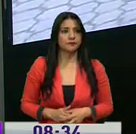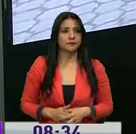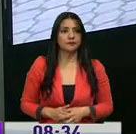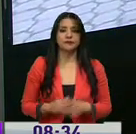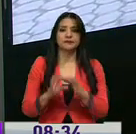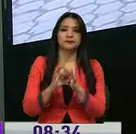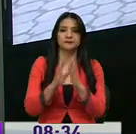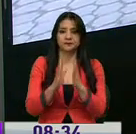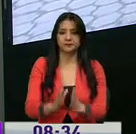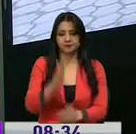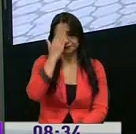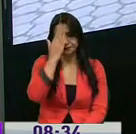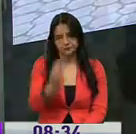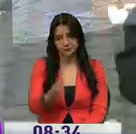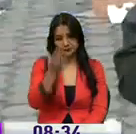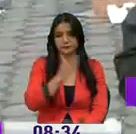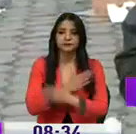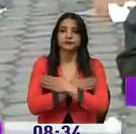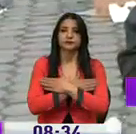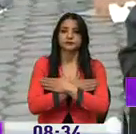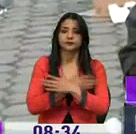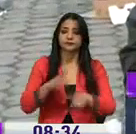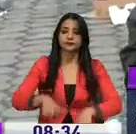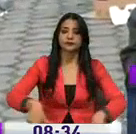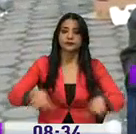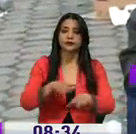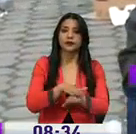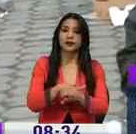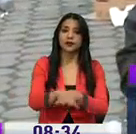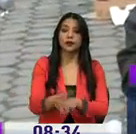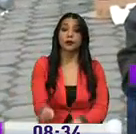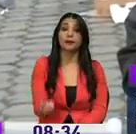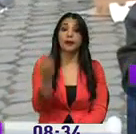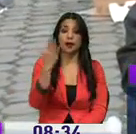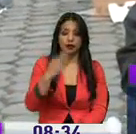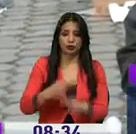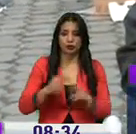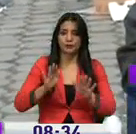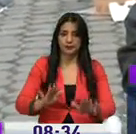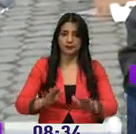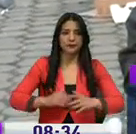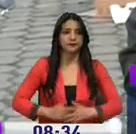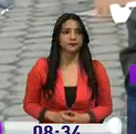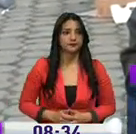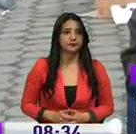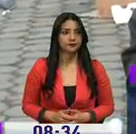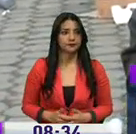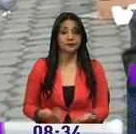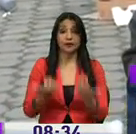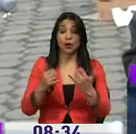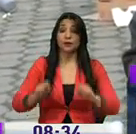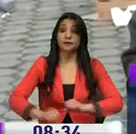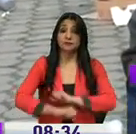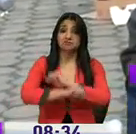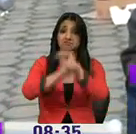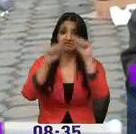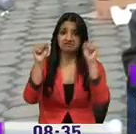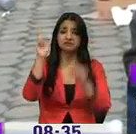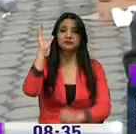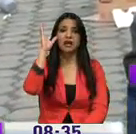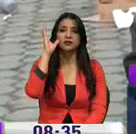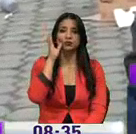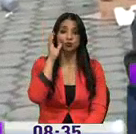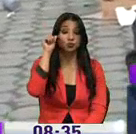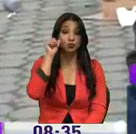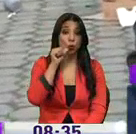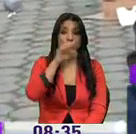Compañeros, un buen día. Les saludamos desde el sector de Río Blanco. Les contamos que este día amaneció totalmente el cielo despejado,